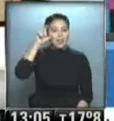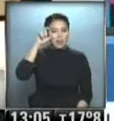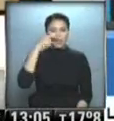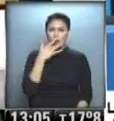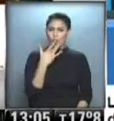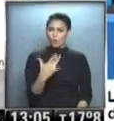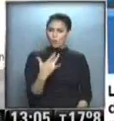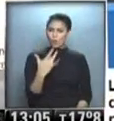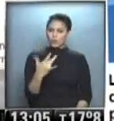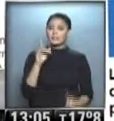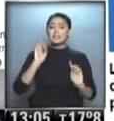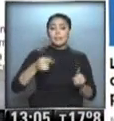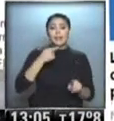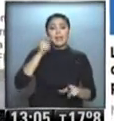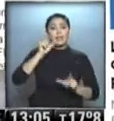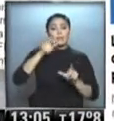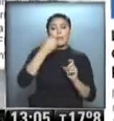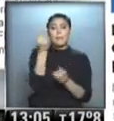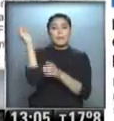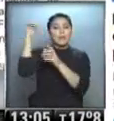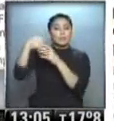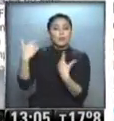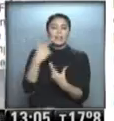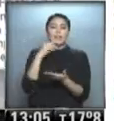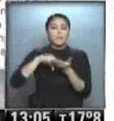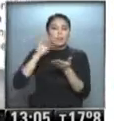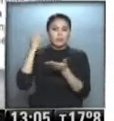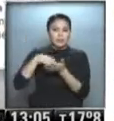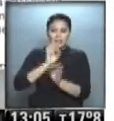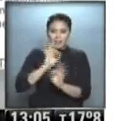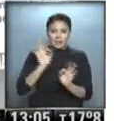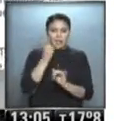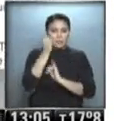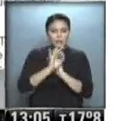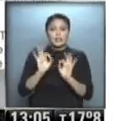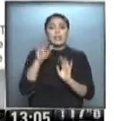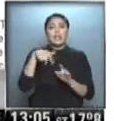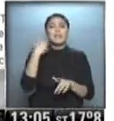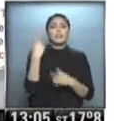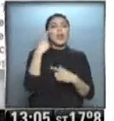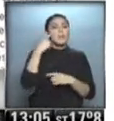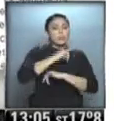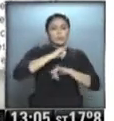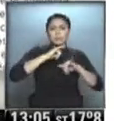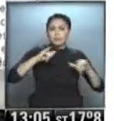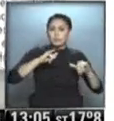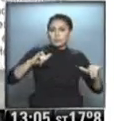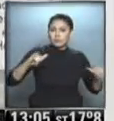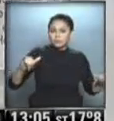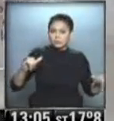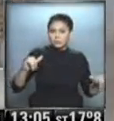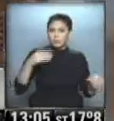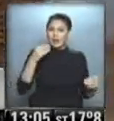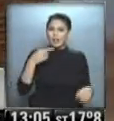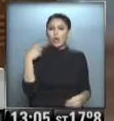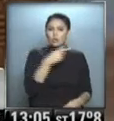ostentación y además un paraíso fiscal. Entonces, evidentemente estaban construyendo toda una escena, una puesta en escena de ligar